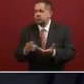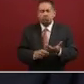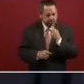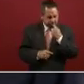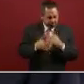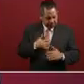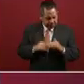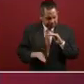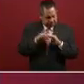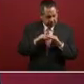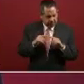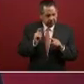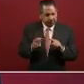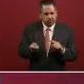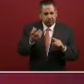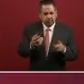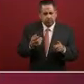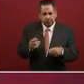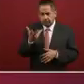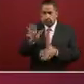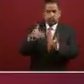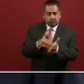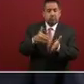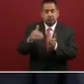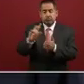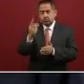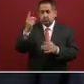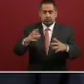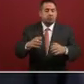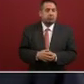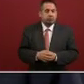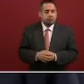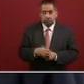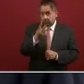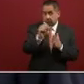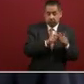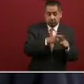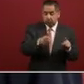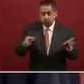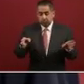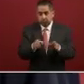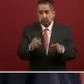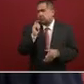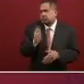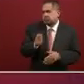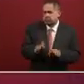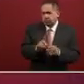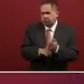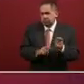llegó a 10.000 millones de dólares en el primer trimestre del año significa